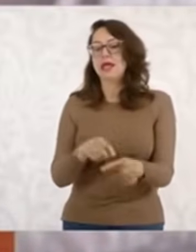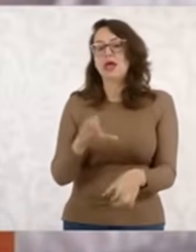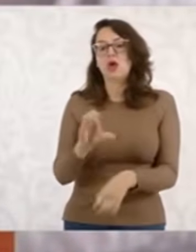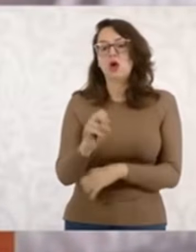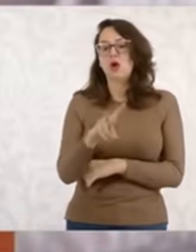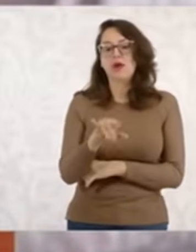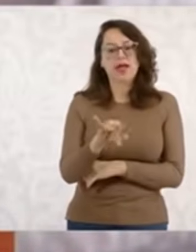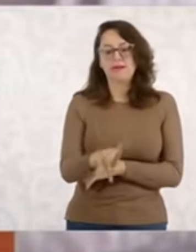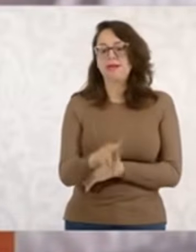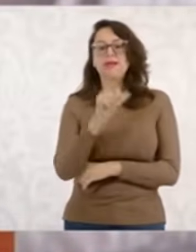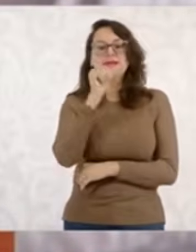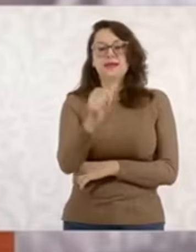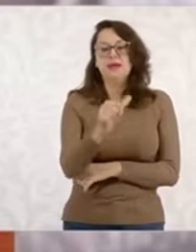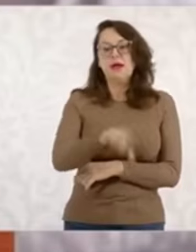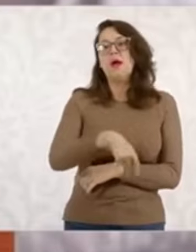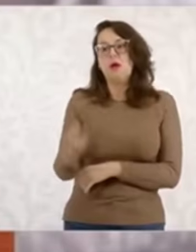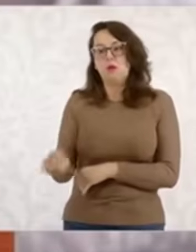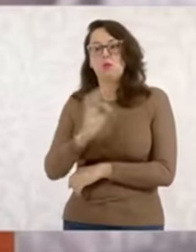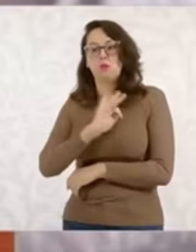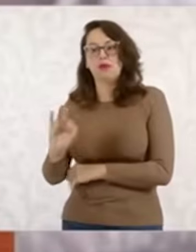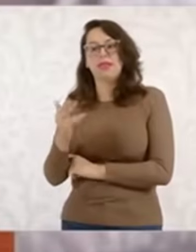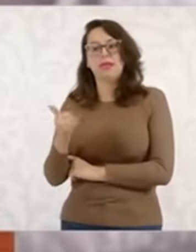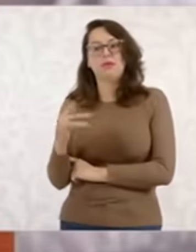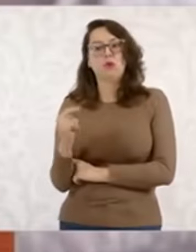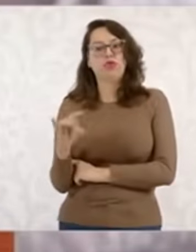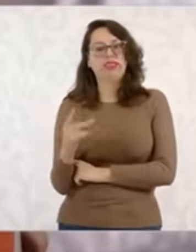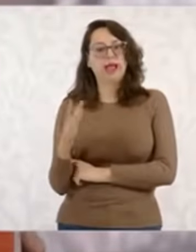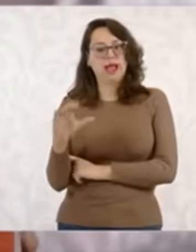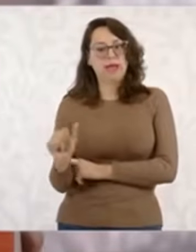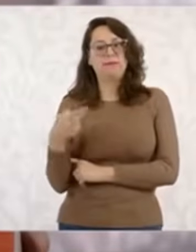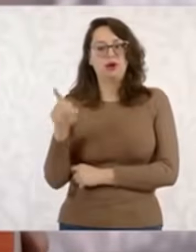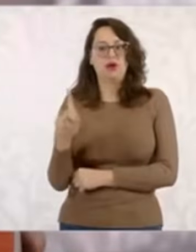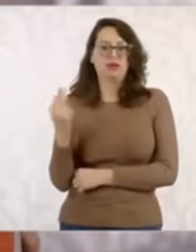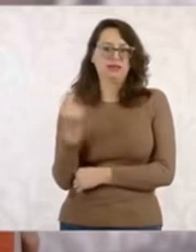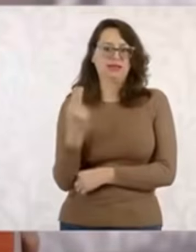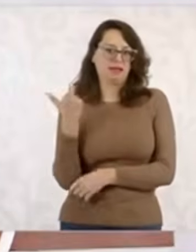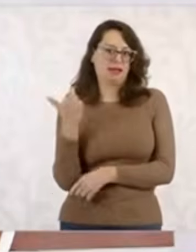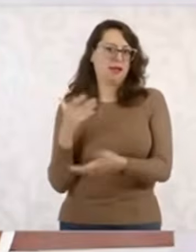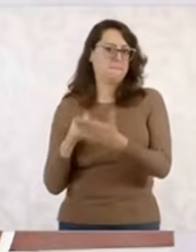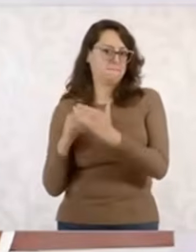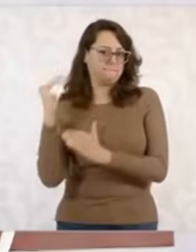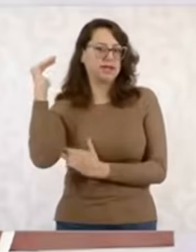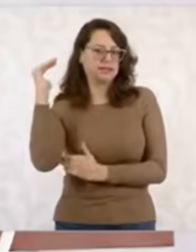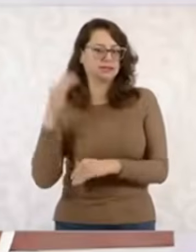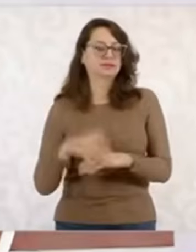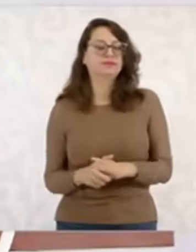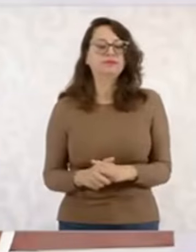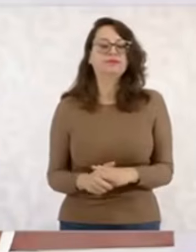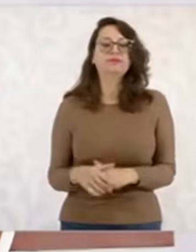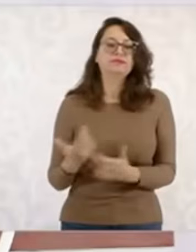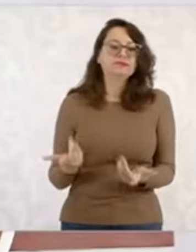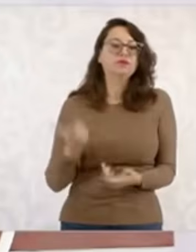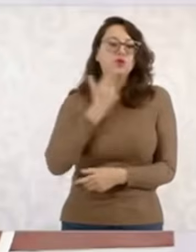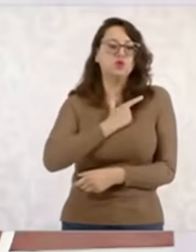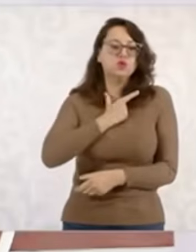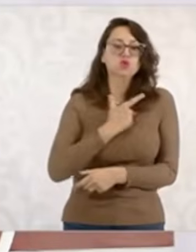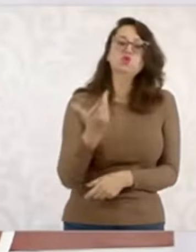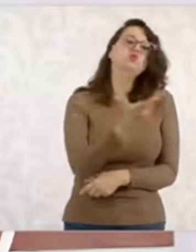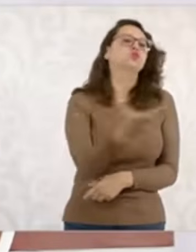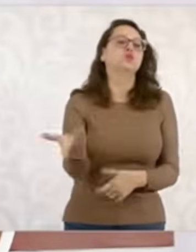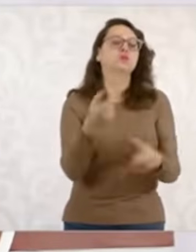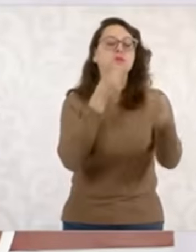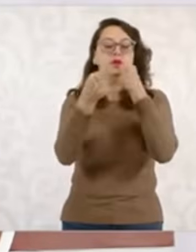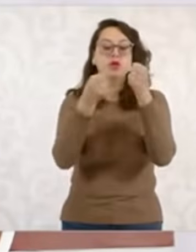los invitamos a que visiten la página y nos daría mucho gusto que todos los periodistas y